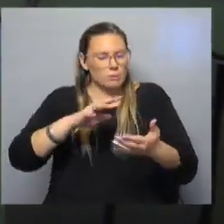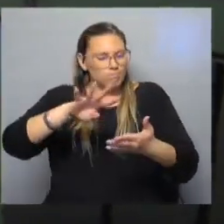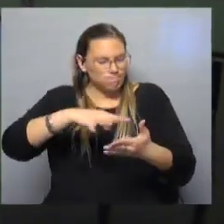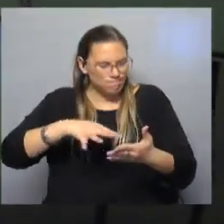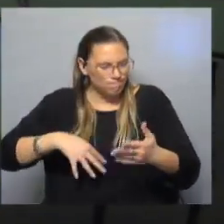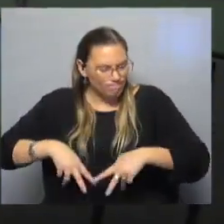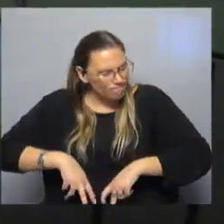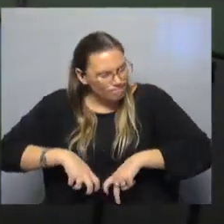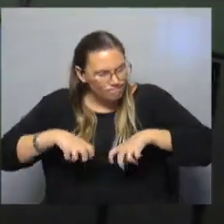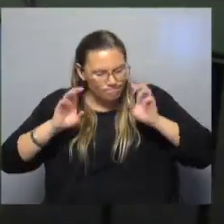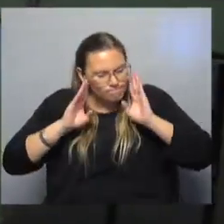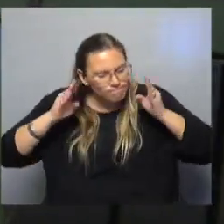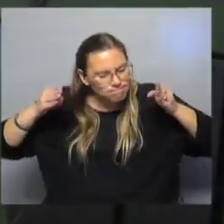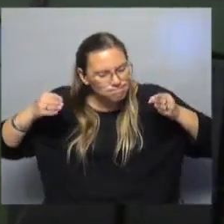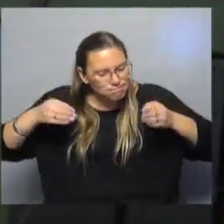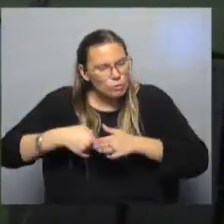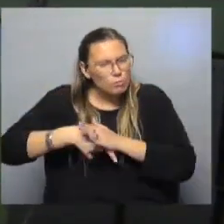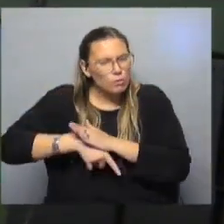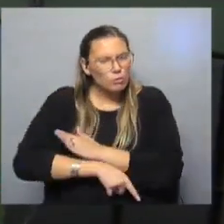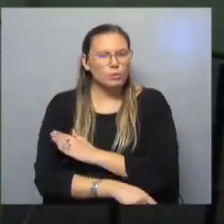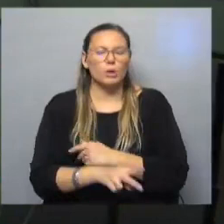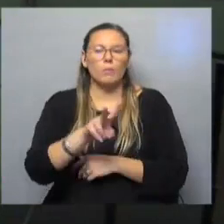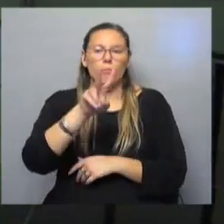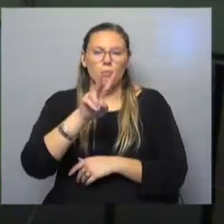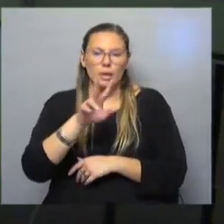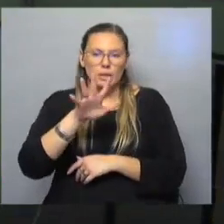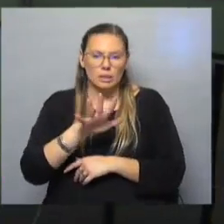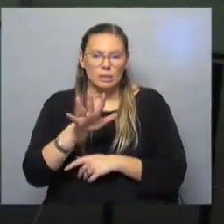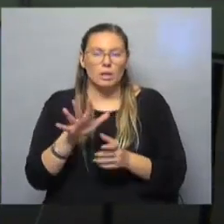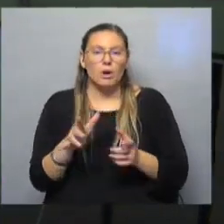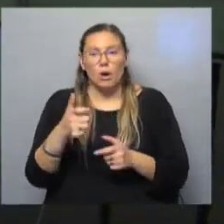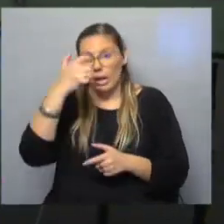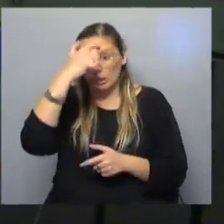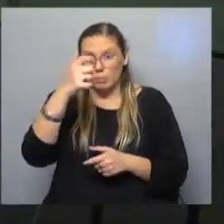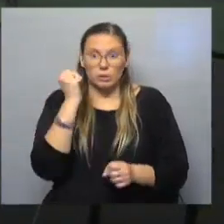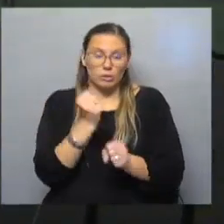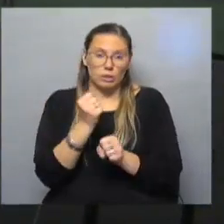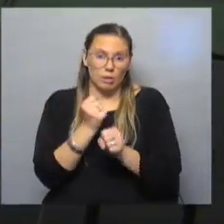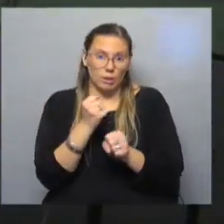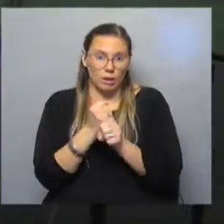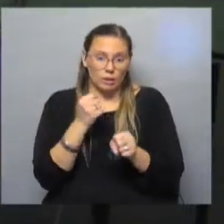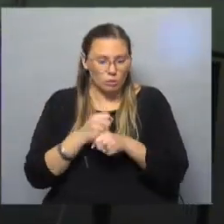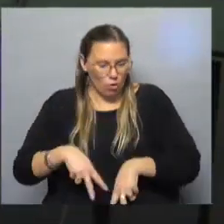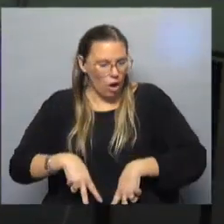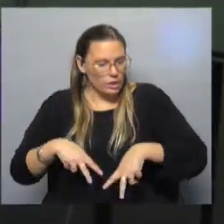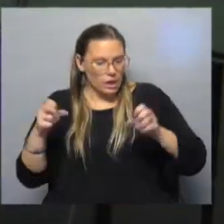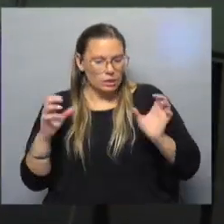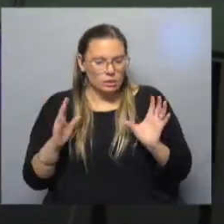estudio riguroso de esta propuesta, que hay 25 expertos que van a trabajar en ese análisis